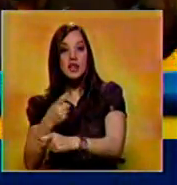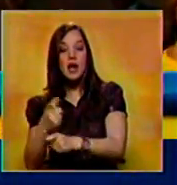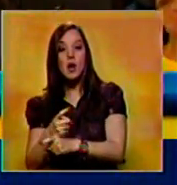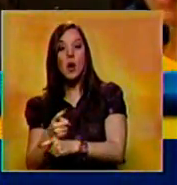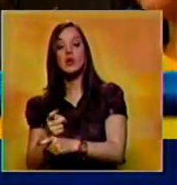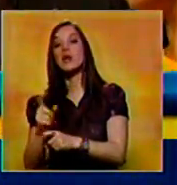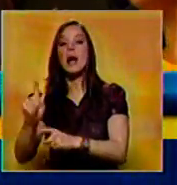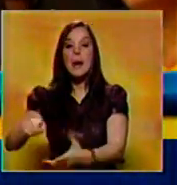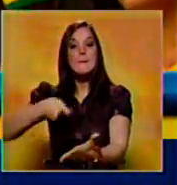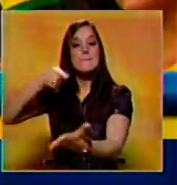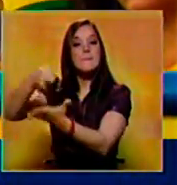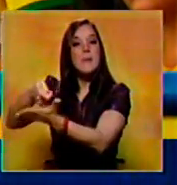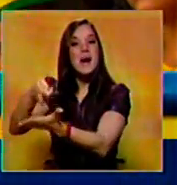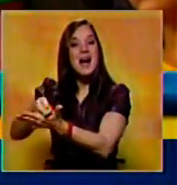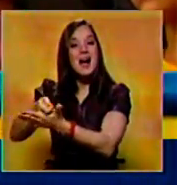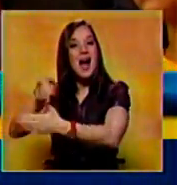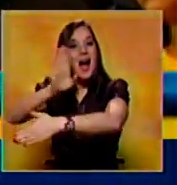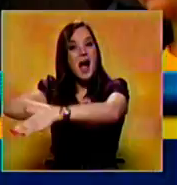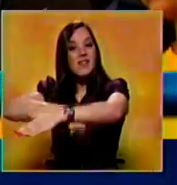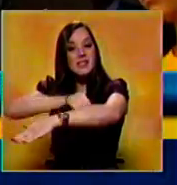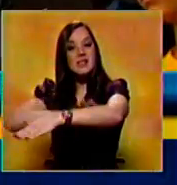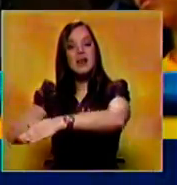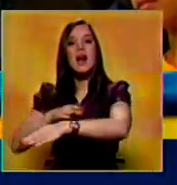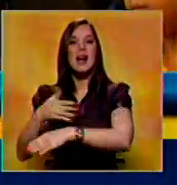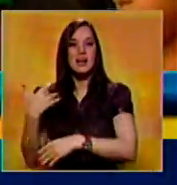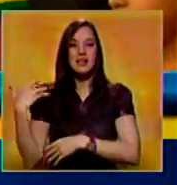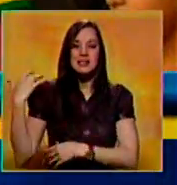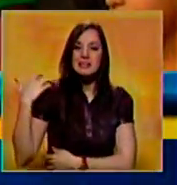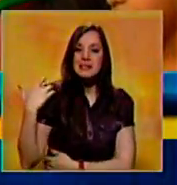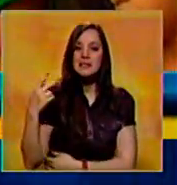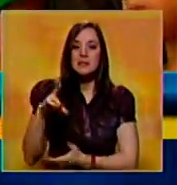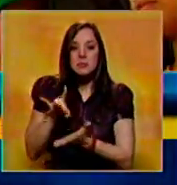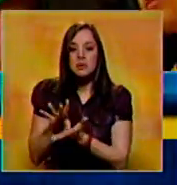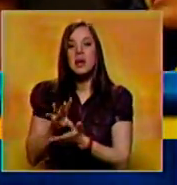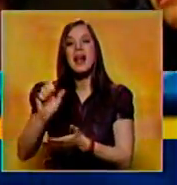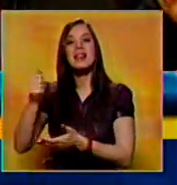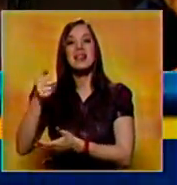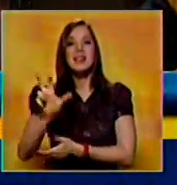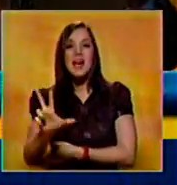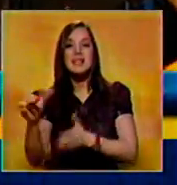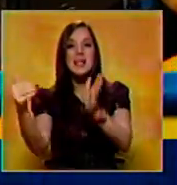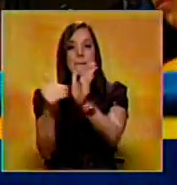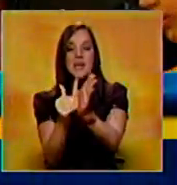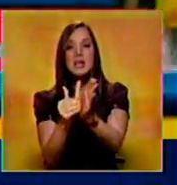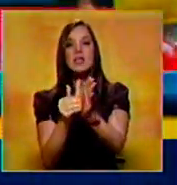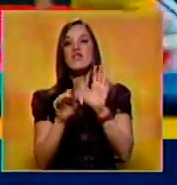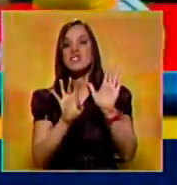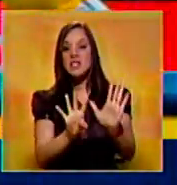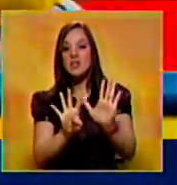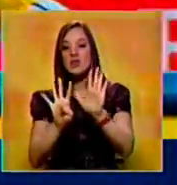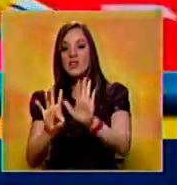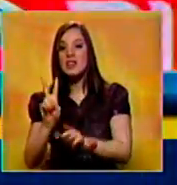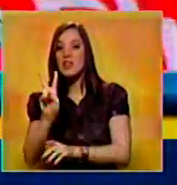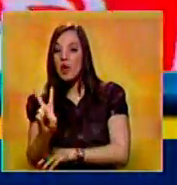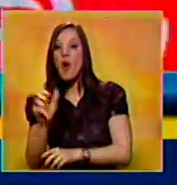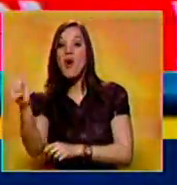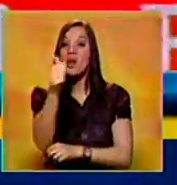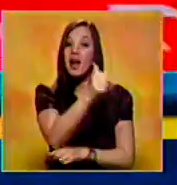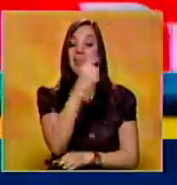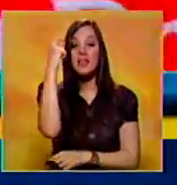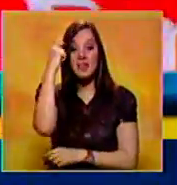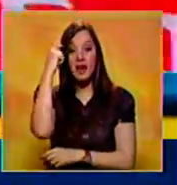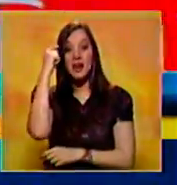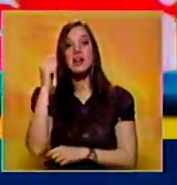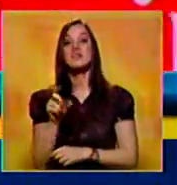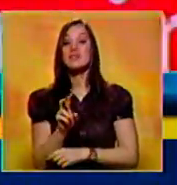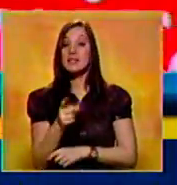la indemnización por la lesión. Cancelarán al conjunto azulgrana 13.972 euros por día después de los 28